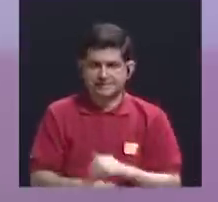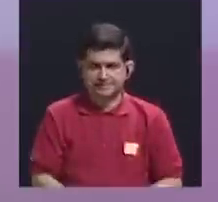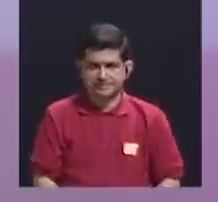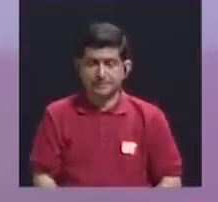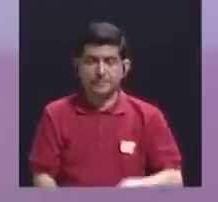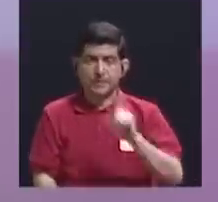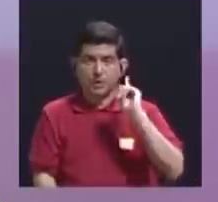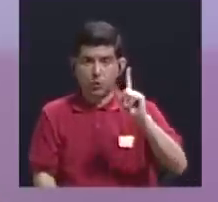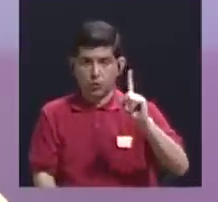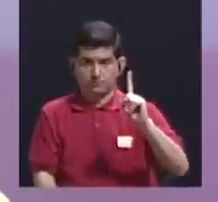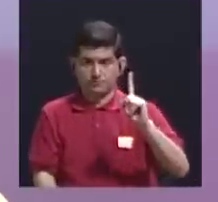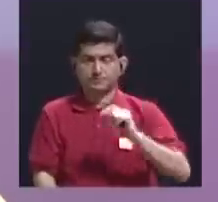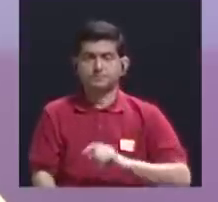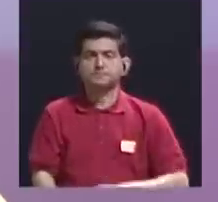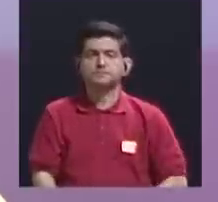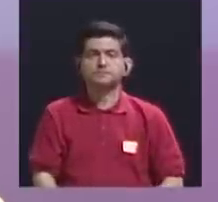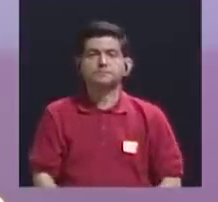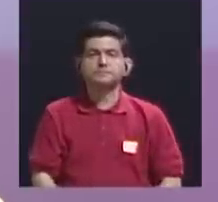uno